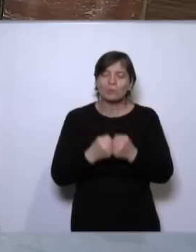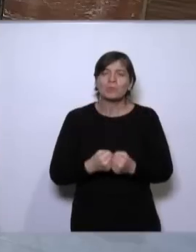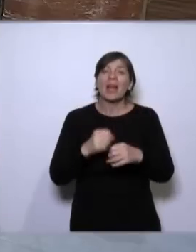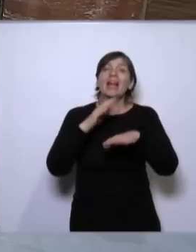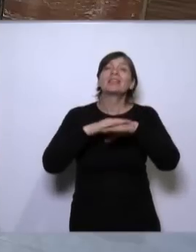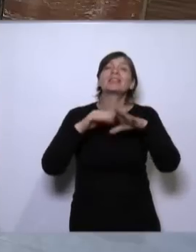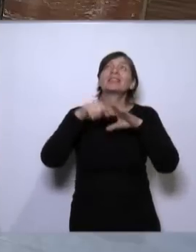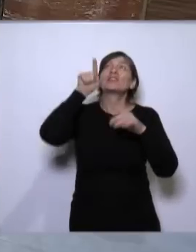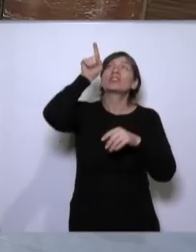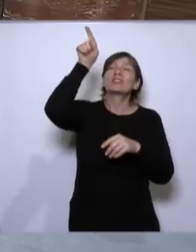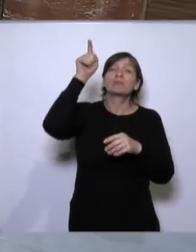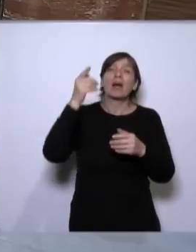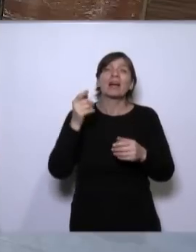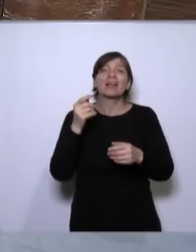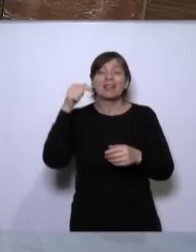Todopoderoso.